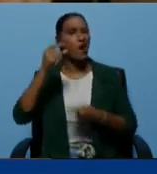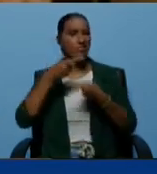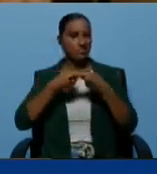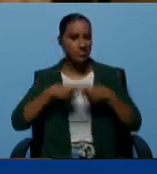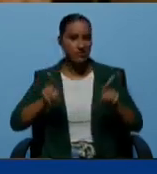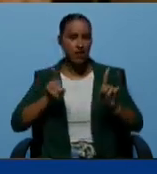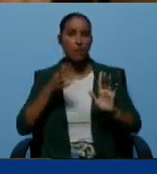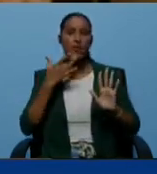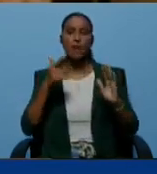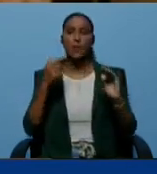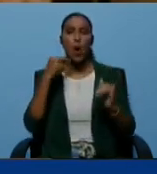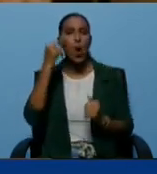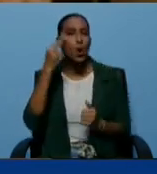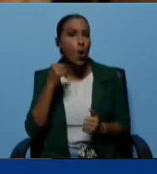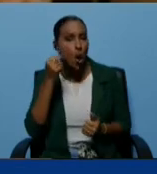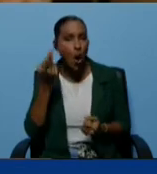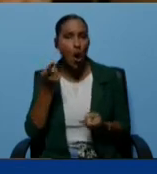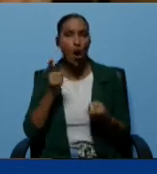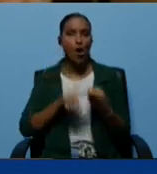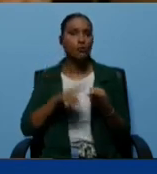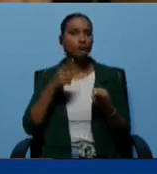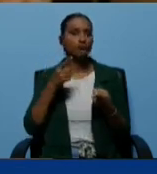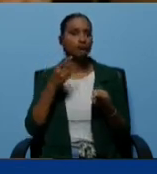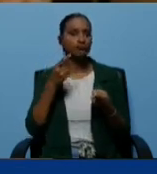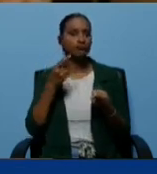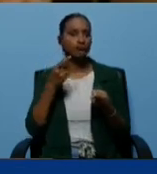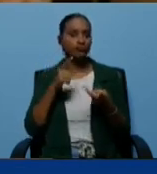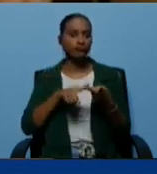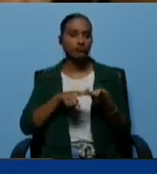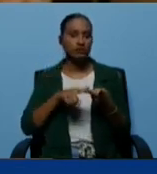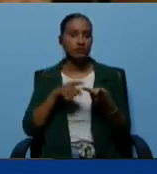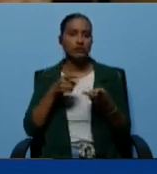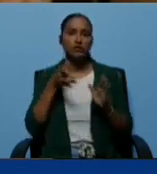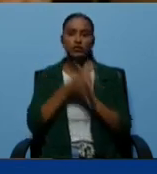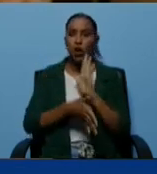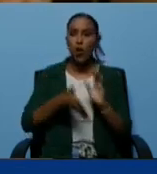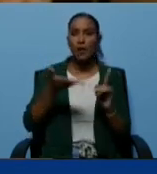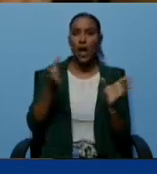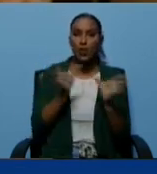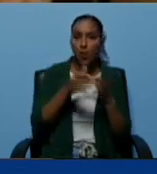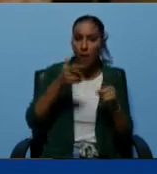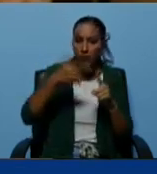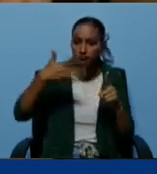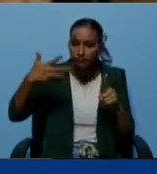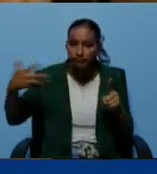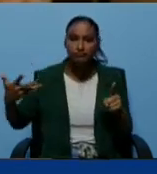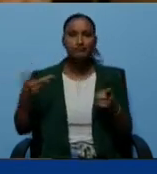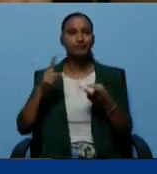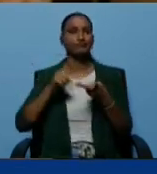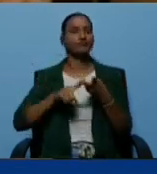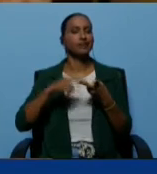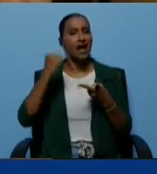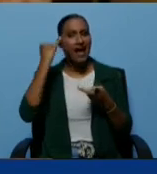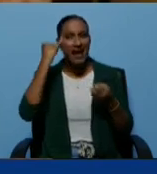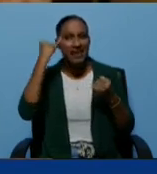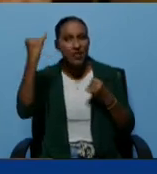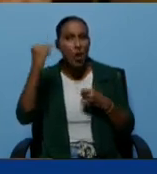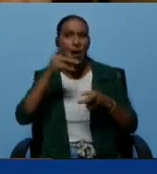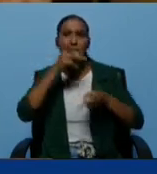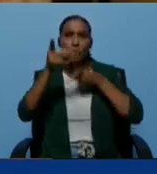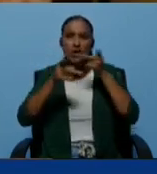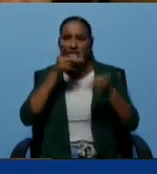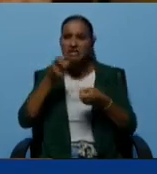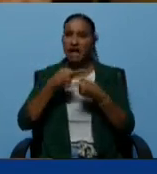sexo, raza, etnia, religión, identidad de género, nivel socioeconómico, nacionalidad, ideología o